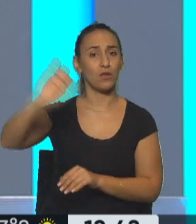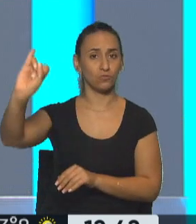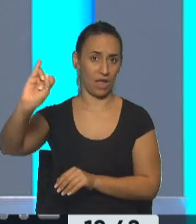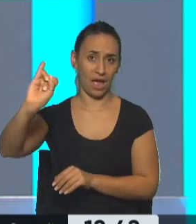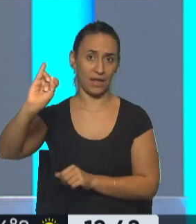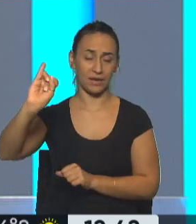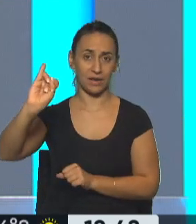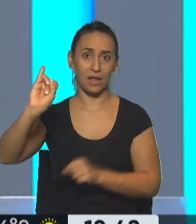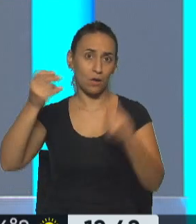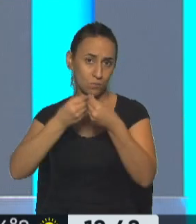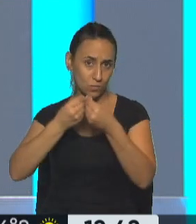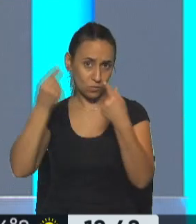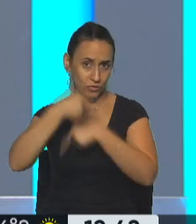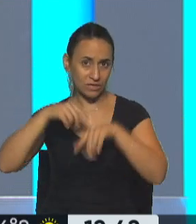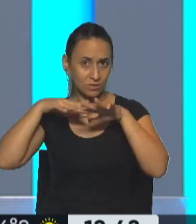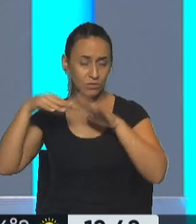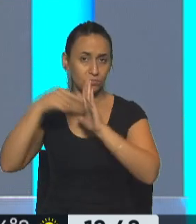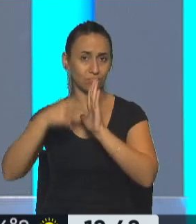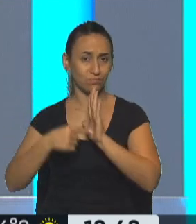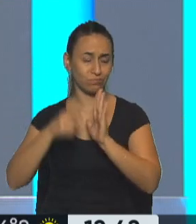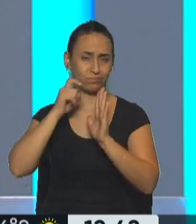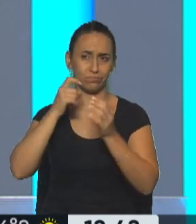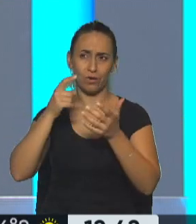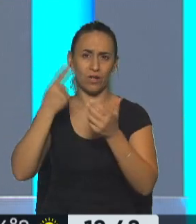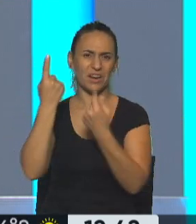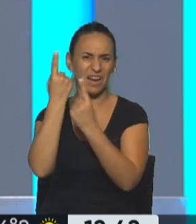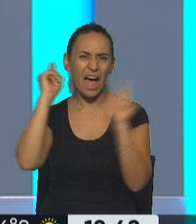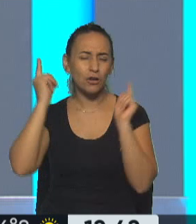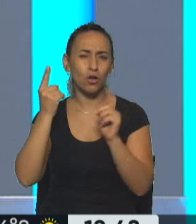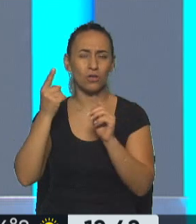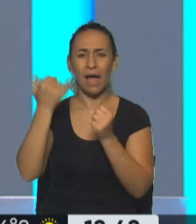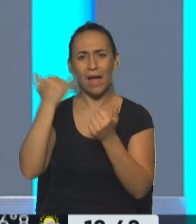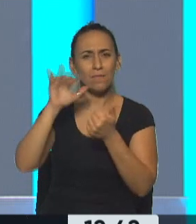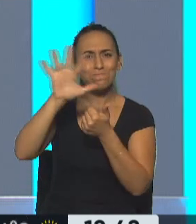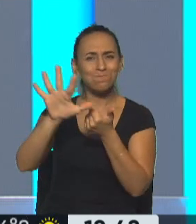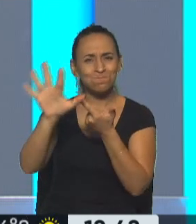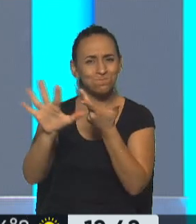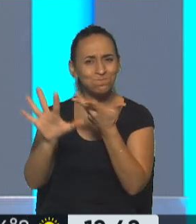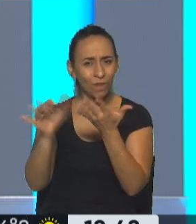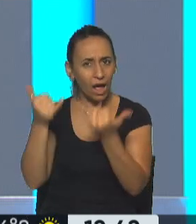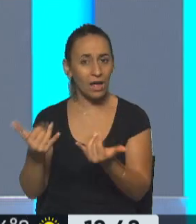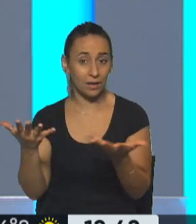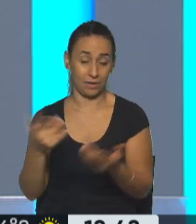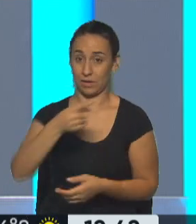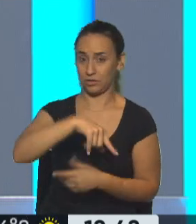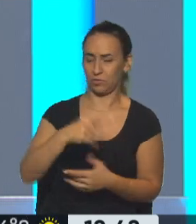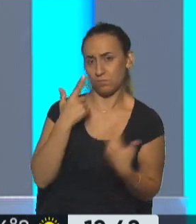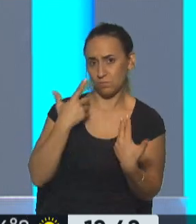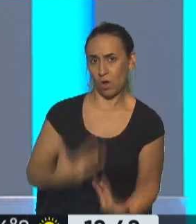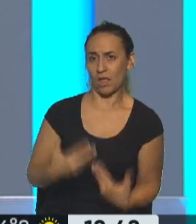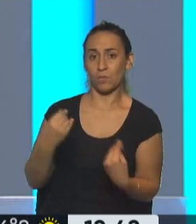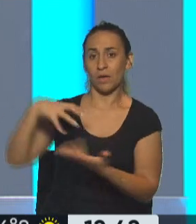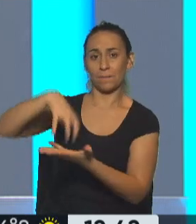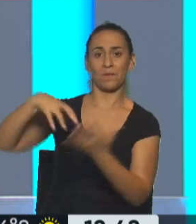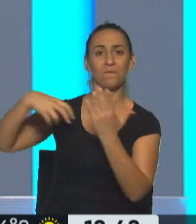todas las irregularidades que hay en este caso porque Bueno la verdad es que está muy molesto con la fiscalía porque dicen que no no investigan nada bueno